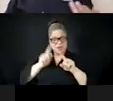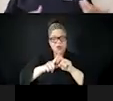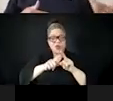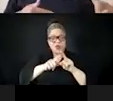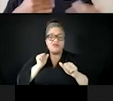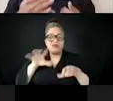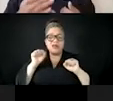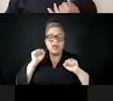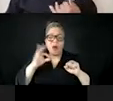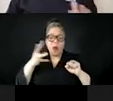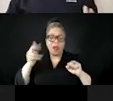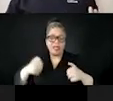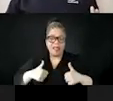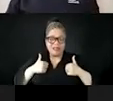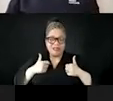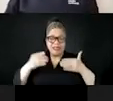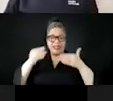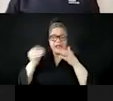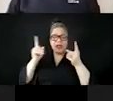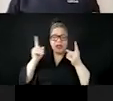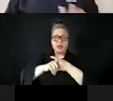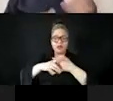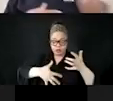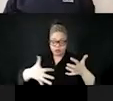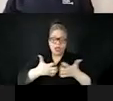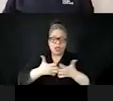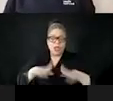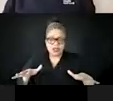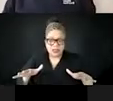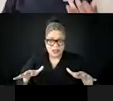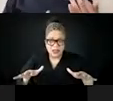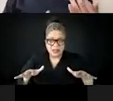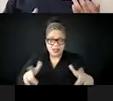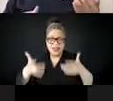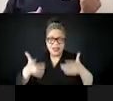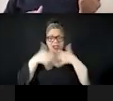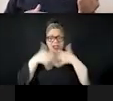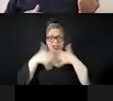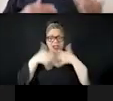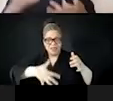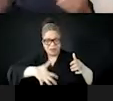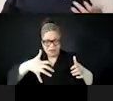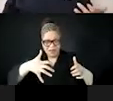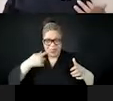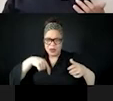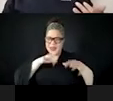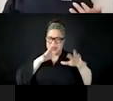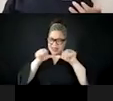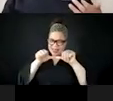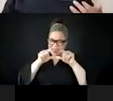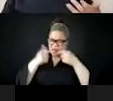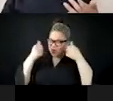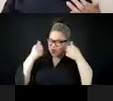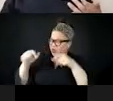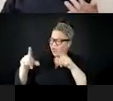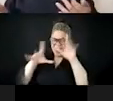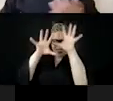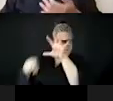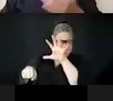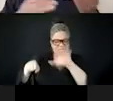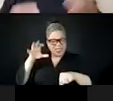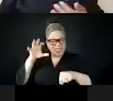y continuó a tratar de tomar su propia vida en varias otras ocasiones hasta que finalmente